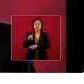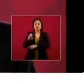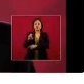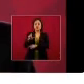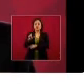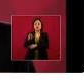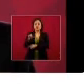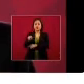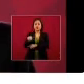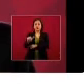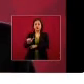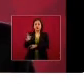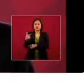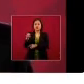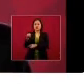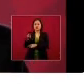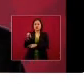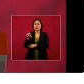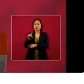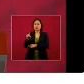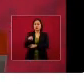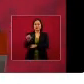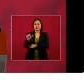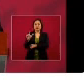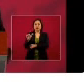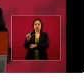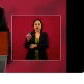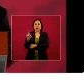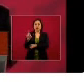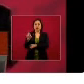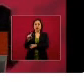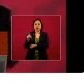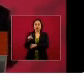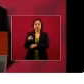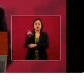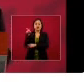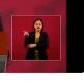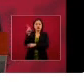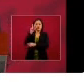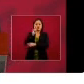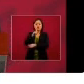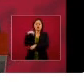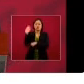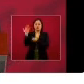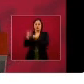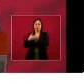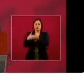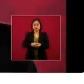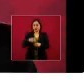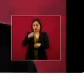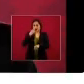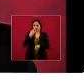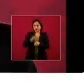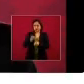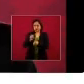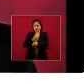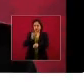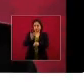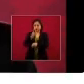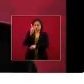wash y coll o de las amenazas de grupos delictivos parece ser sobre todo en los límites con el estado de tlaxcala